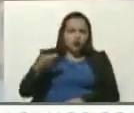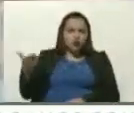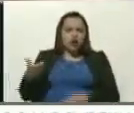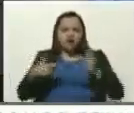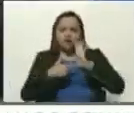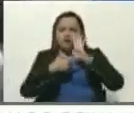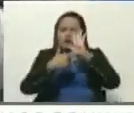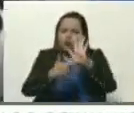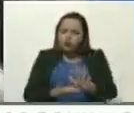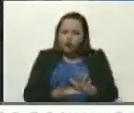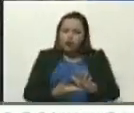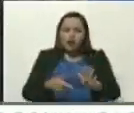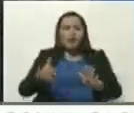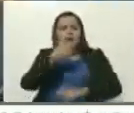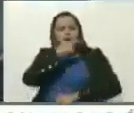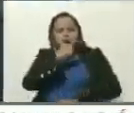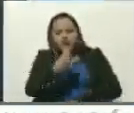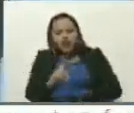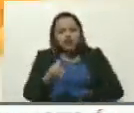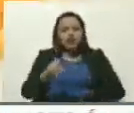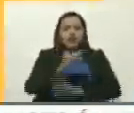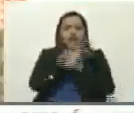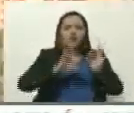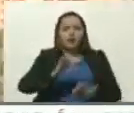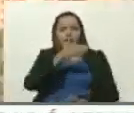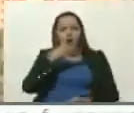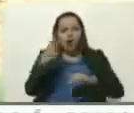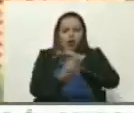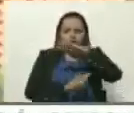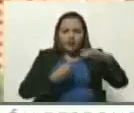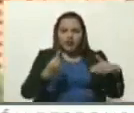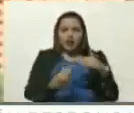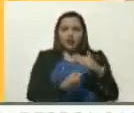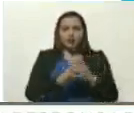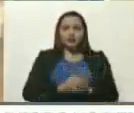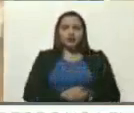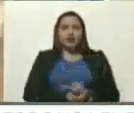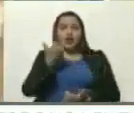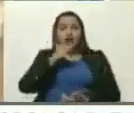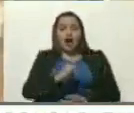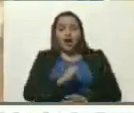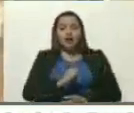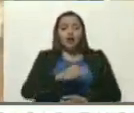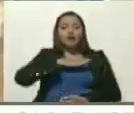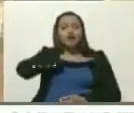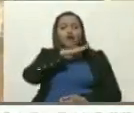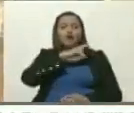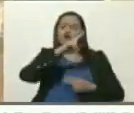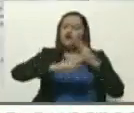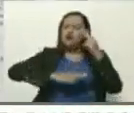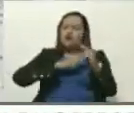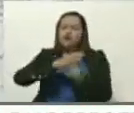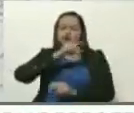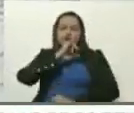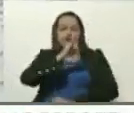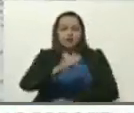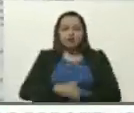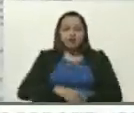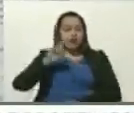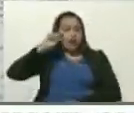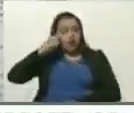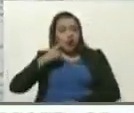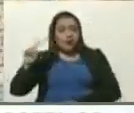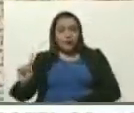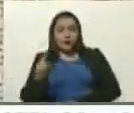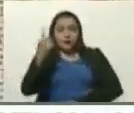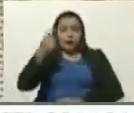más simple y mejor manera los datos con los que se inunda el universo de la información. Recordamos al primer